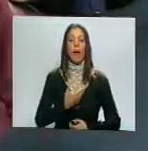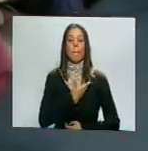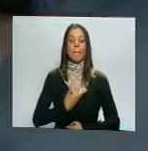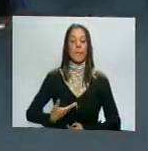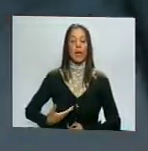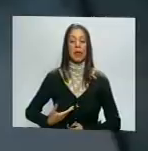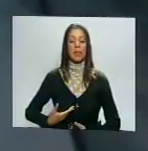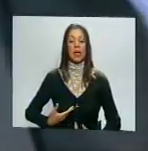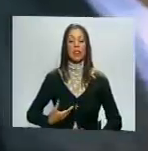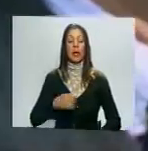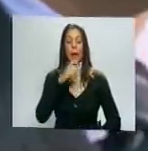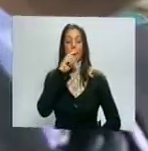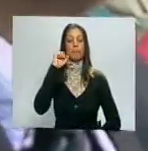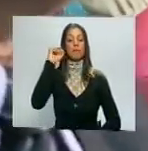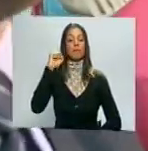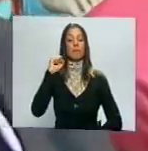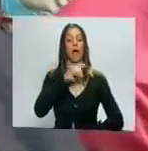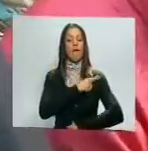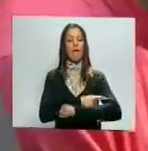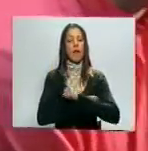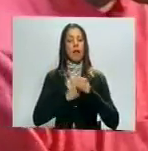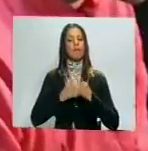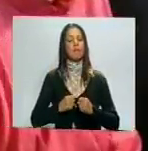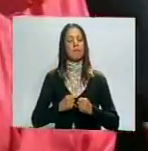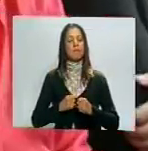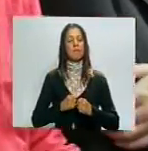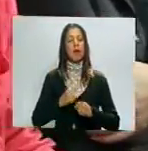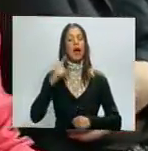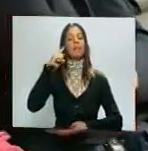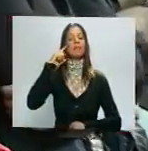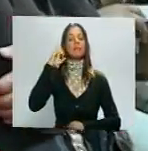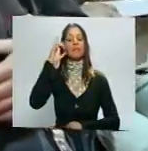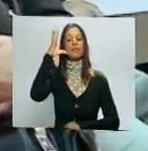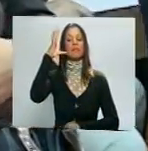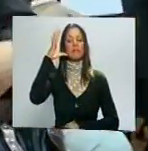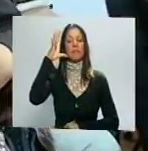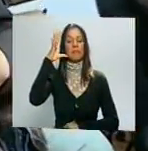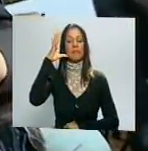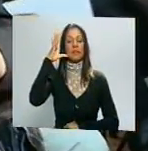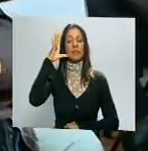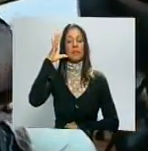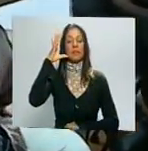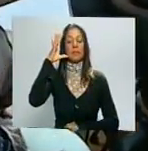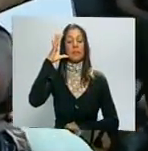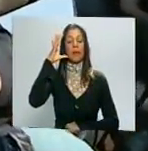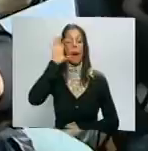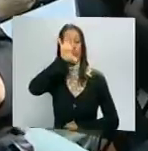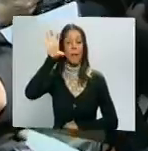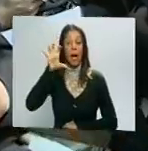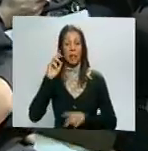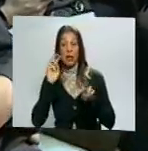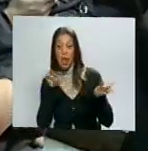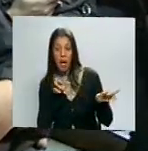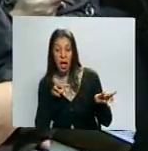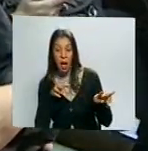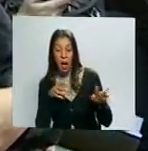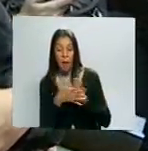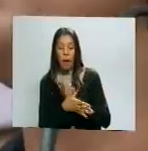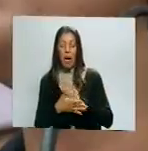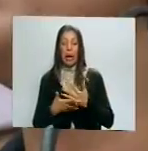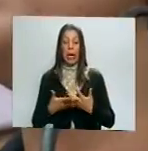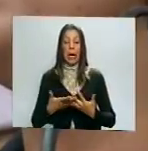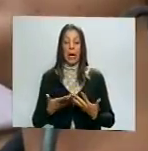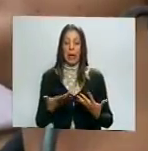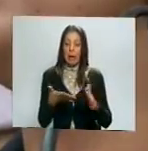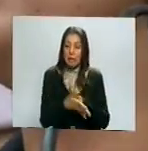presidente también heroico dio respuestas. En el mundo dijeron, ¿qué pasó? Tampoco con